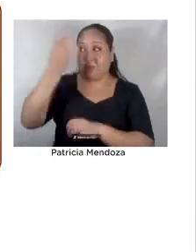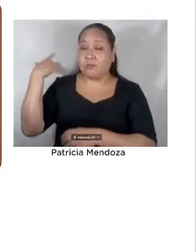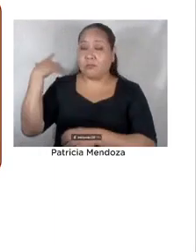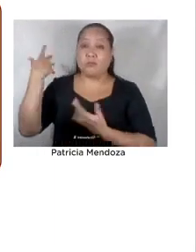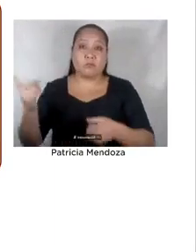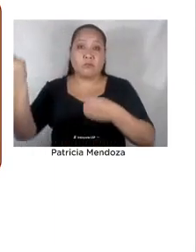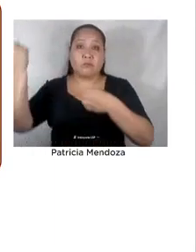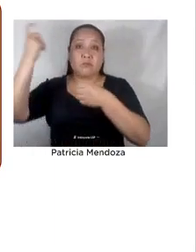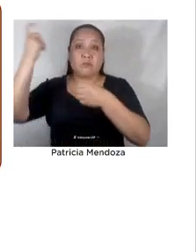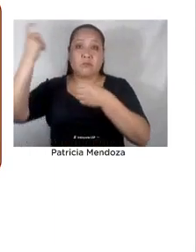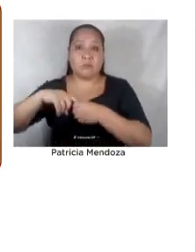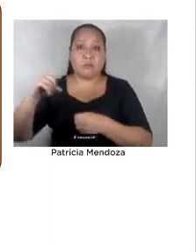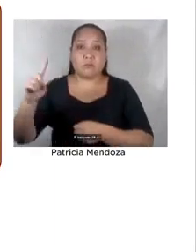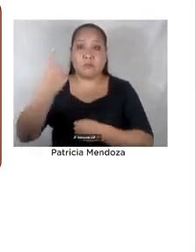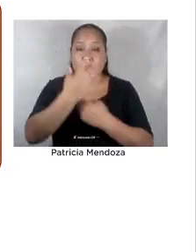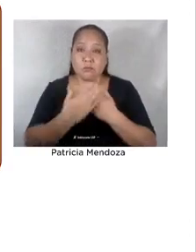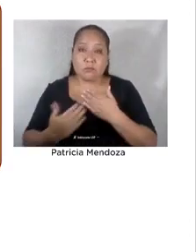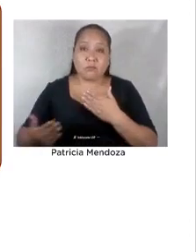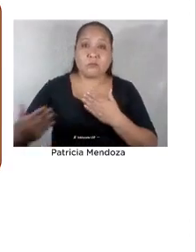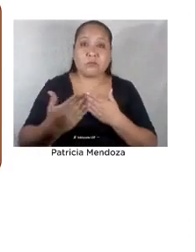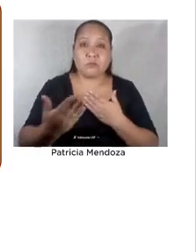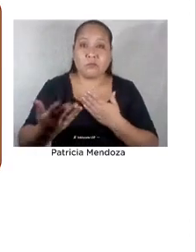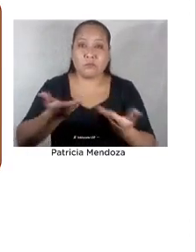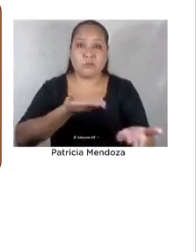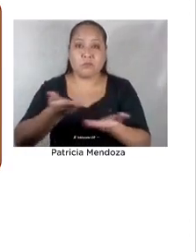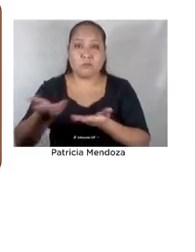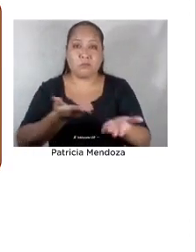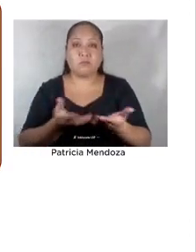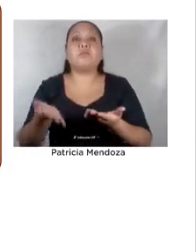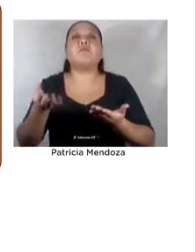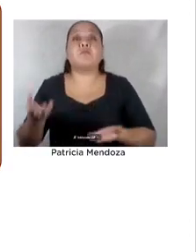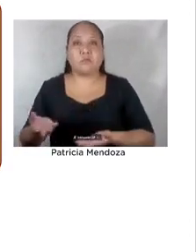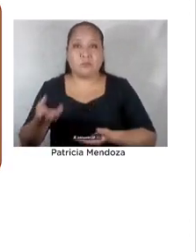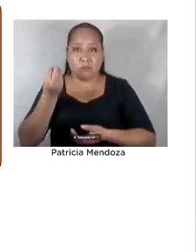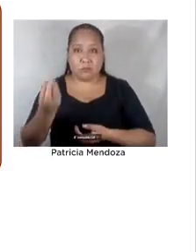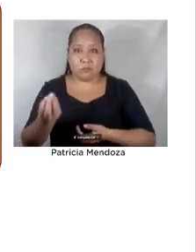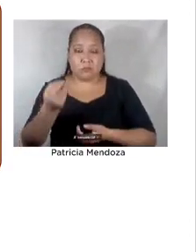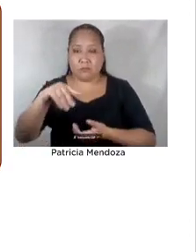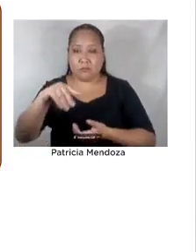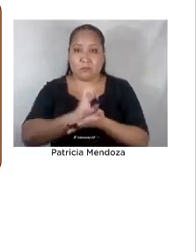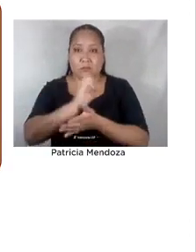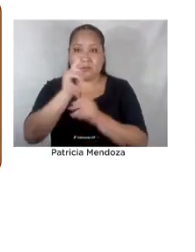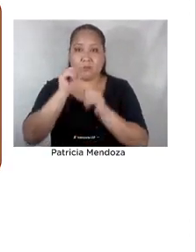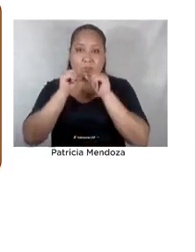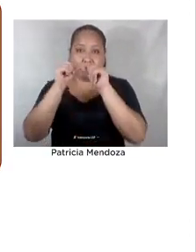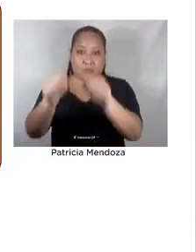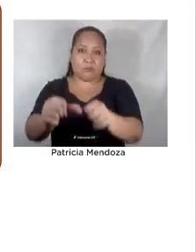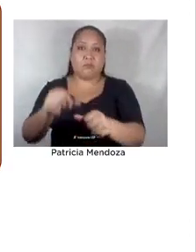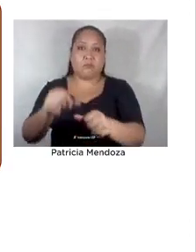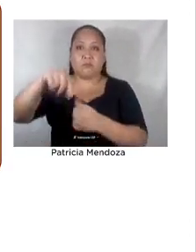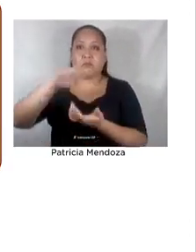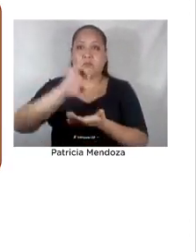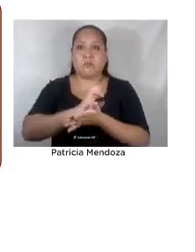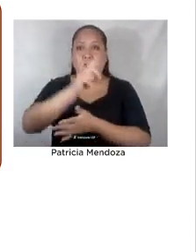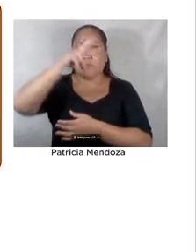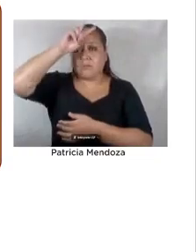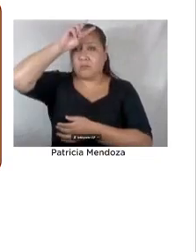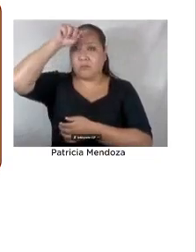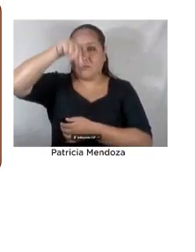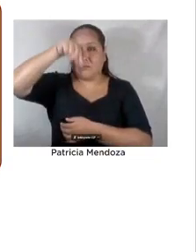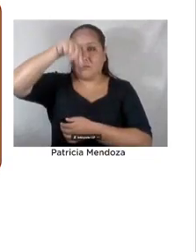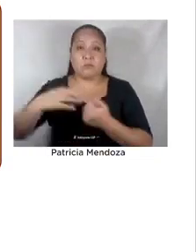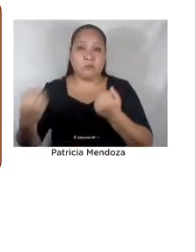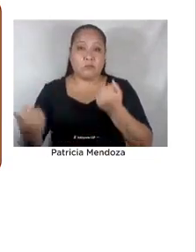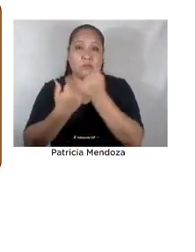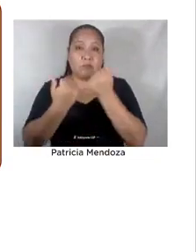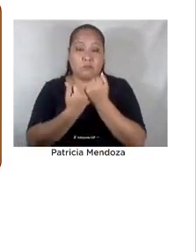de esta primera línea para que justamente la educación pueda mantenerse, la educación peruana, y dando apoyo tanto a estudiantes